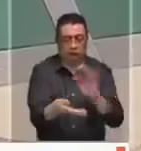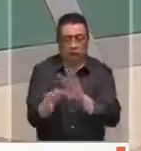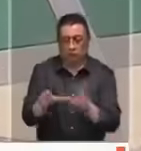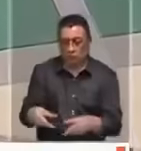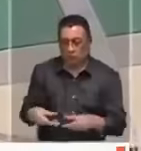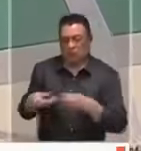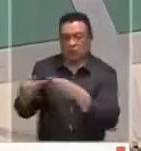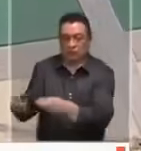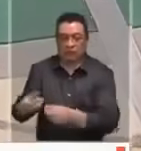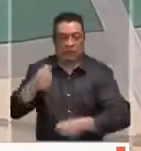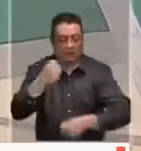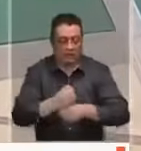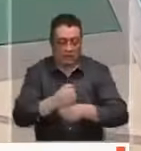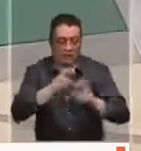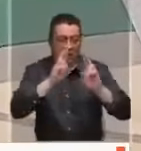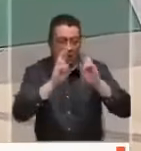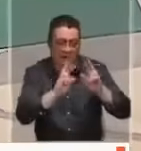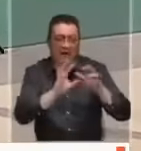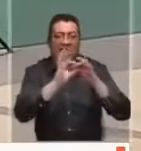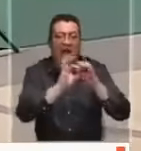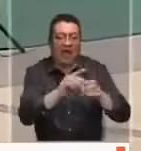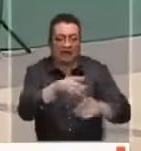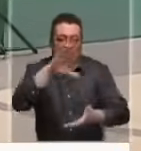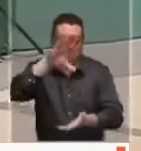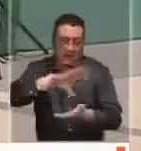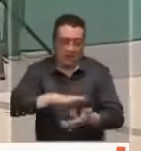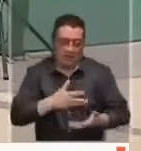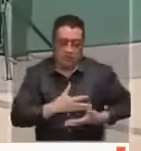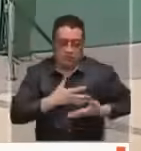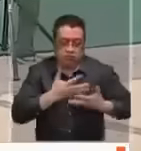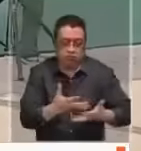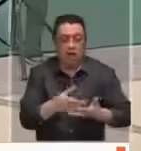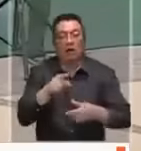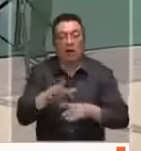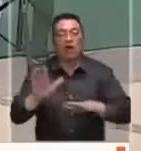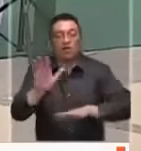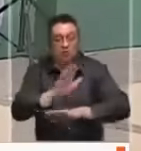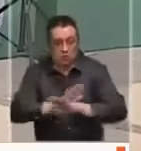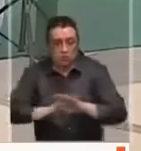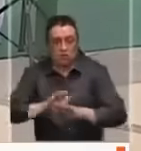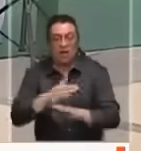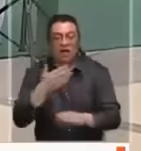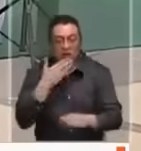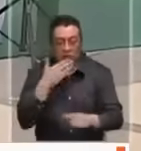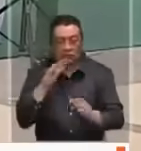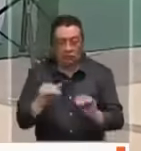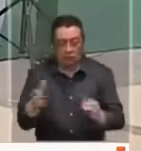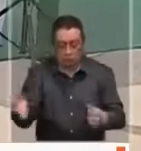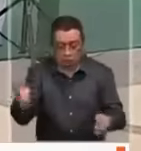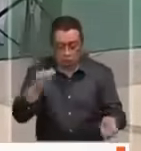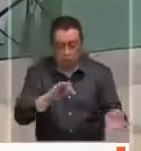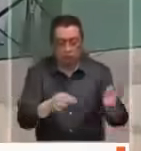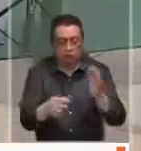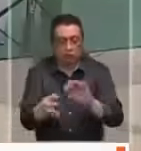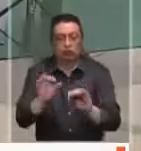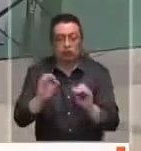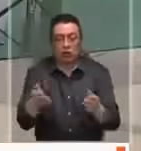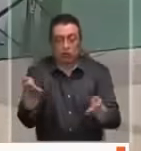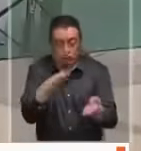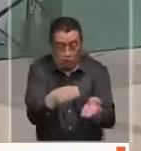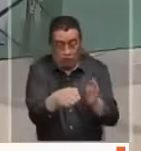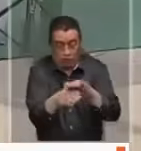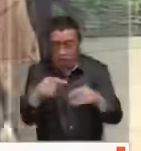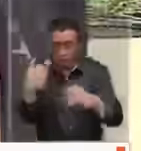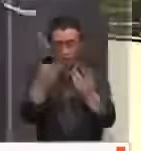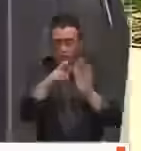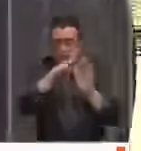eso, claro, lo que y además el cuidado al momento de retirarlo del féretro, el doblez de la